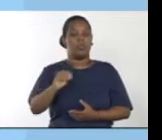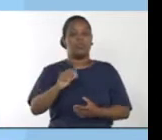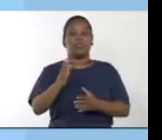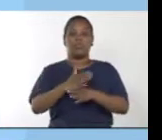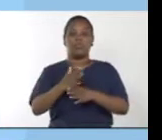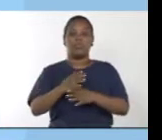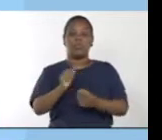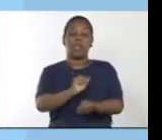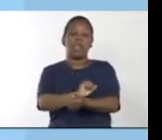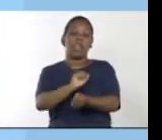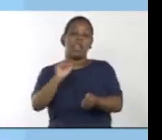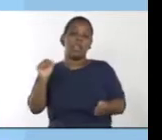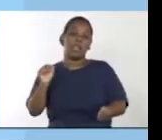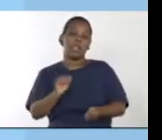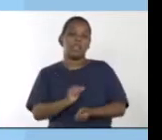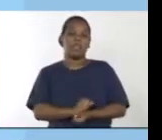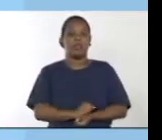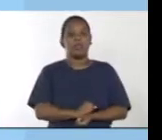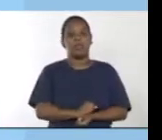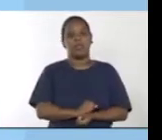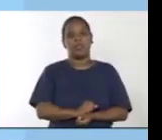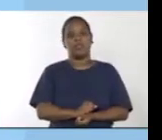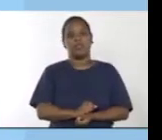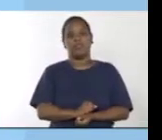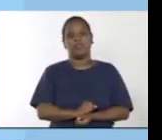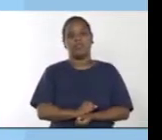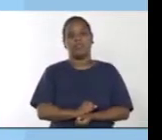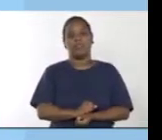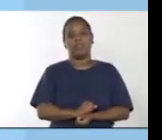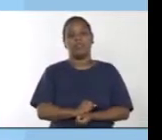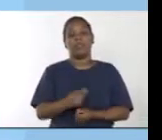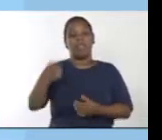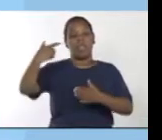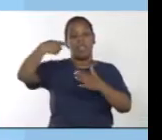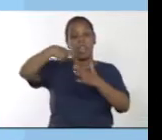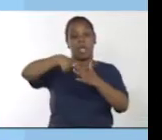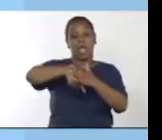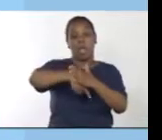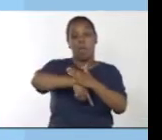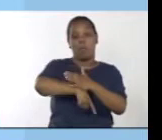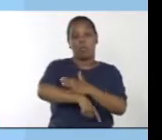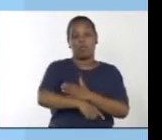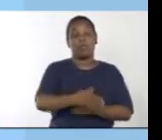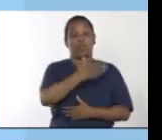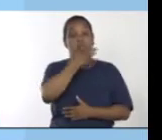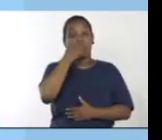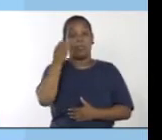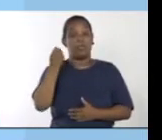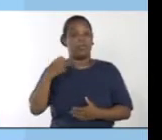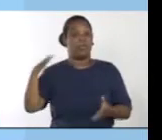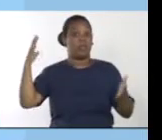exento, suelto, liberado. Náufrago es una pérdida